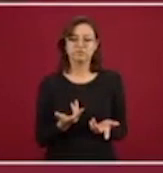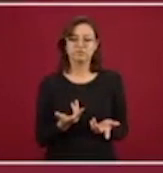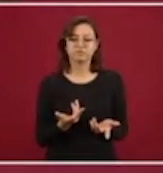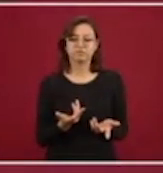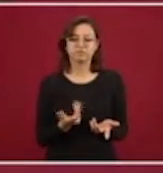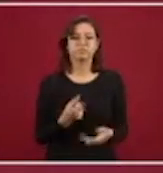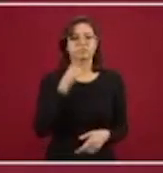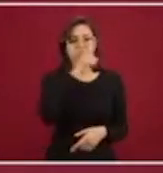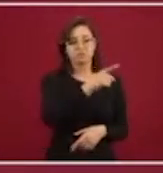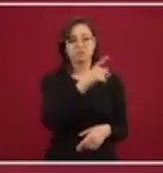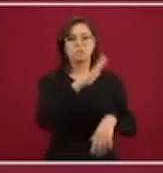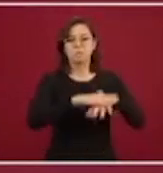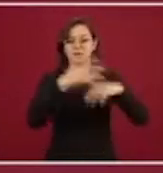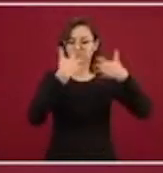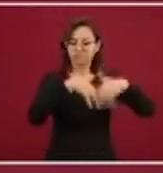más plantas,